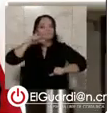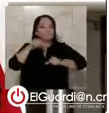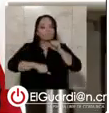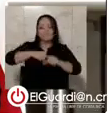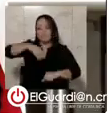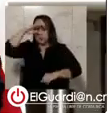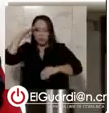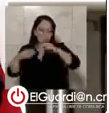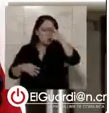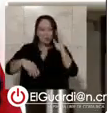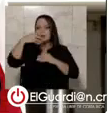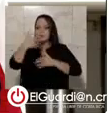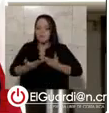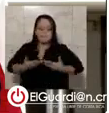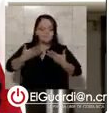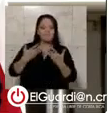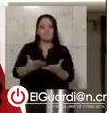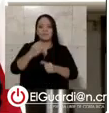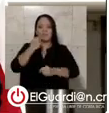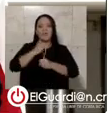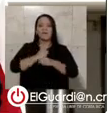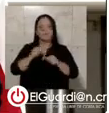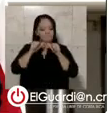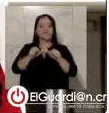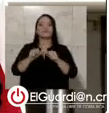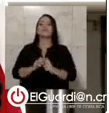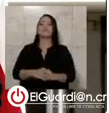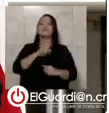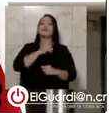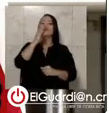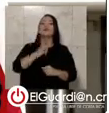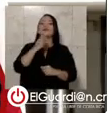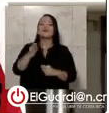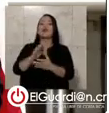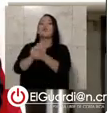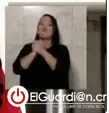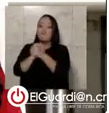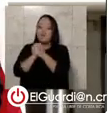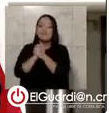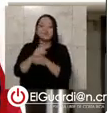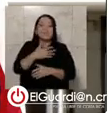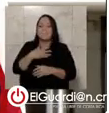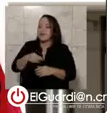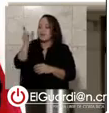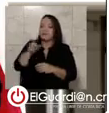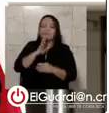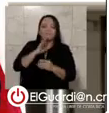en esa cancha. Así es, señor presidente. Y lo vamos a seguir haciendo. Que Dios lo bendiga, lo Muchísimas felicito. gracias. Me encanta que sea